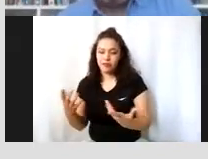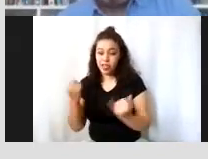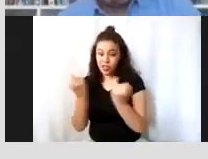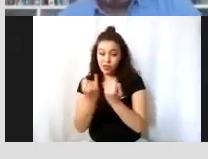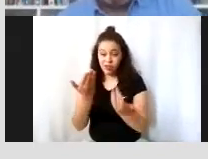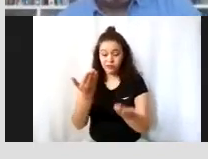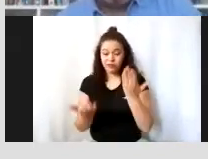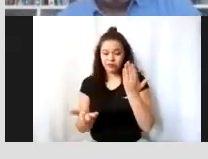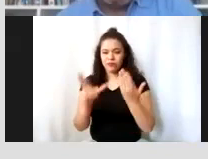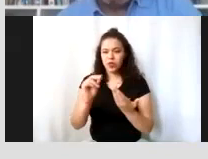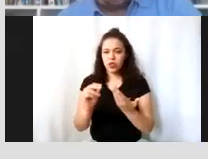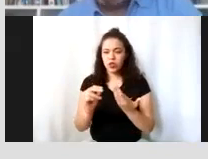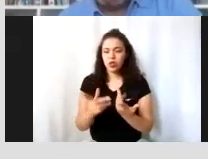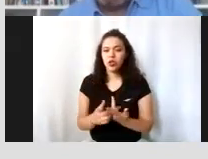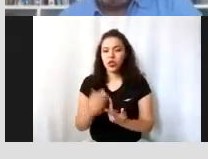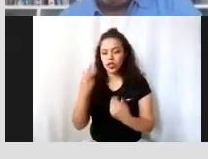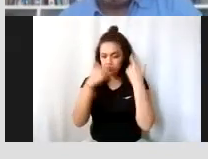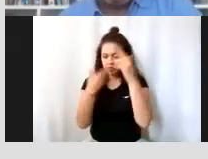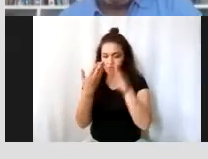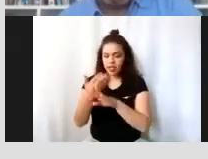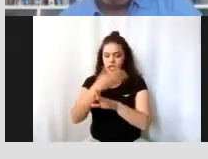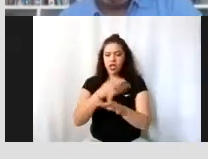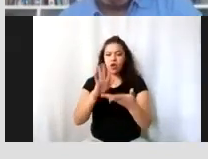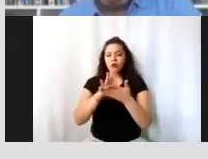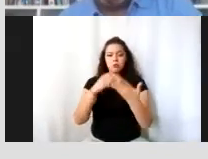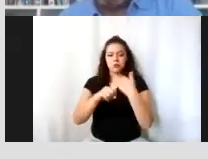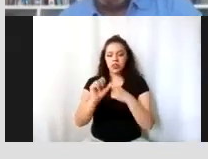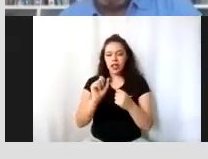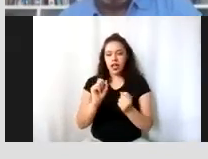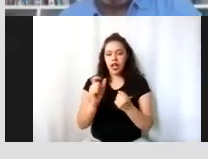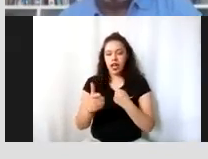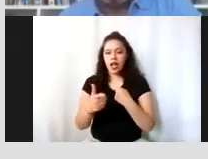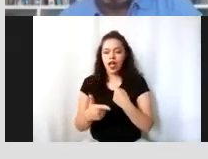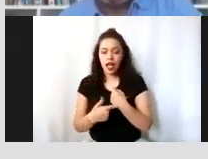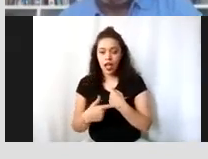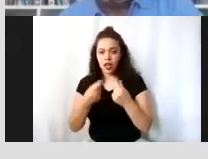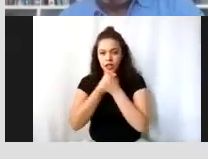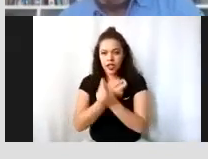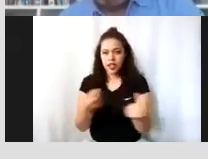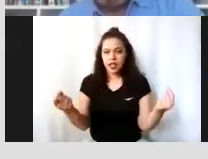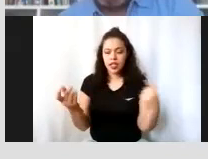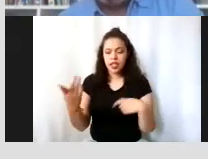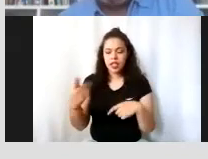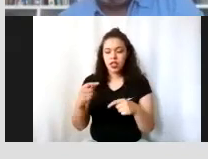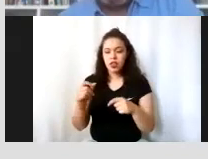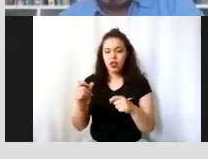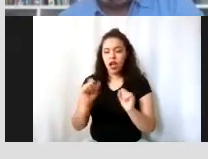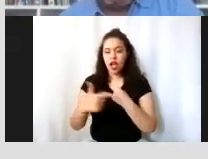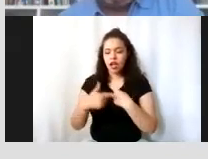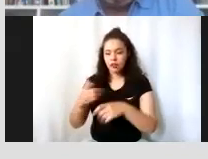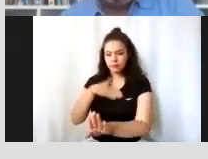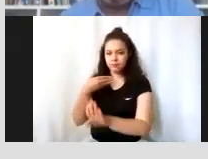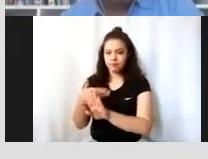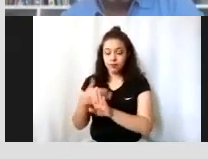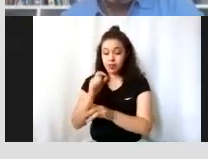Averiguación previa o causa penal relacionada en el caso de que la menor sea víctima de un delito cometido en su contra. Sí, la simple averiguación previa